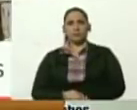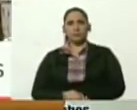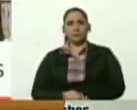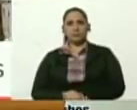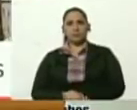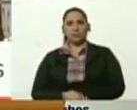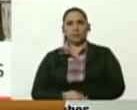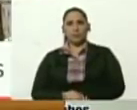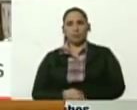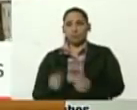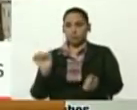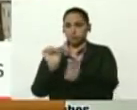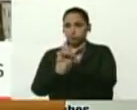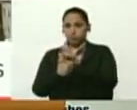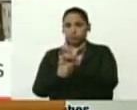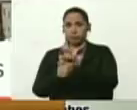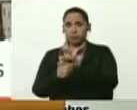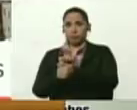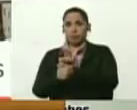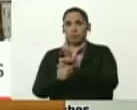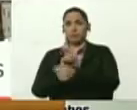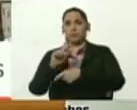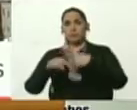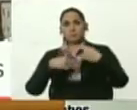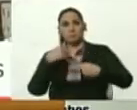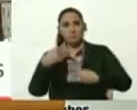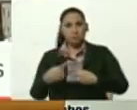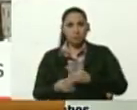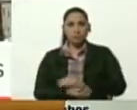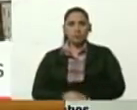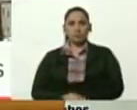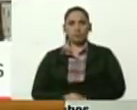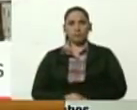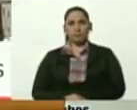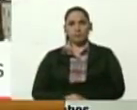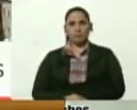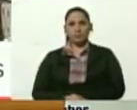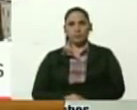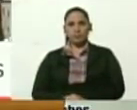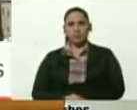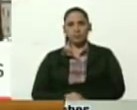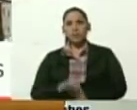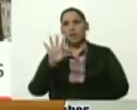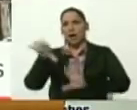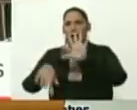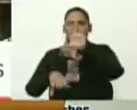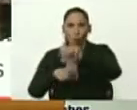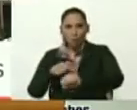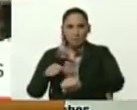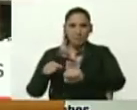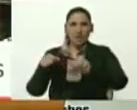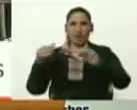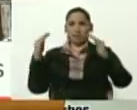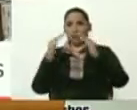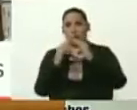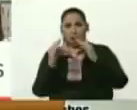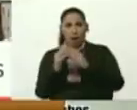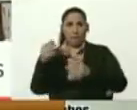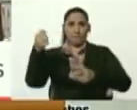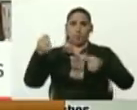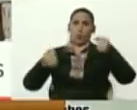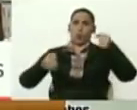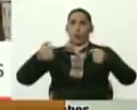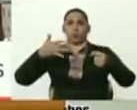flagrancia, y luego compran o se apropian de townhouse, de carros,